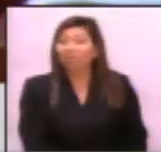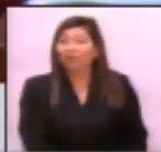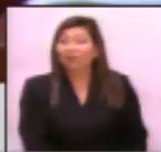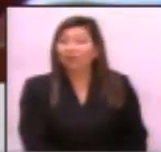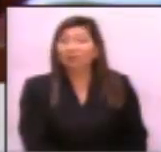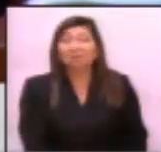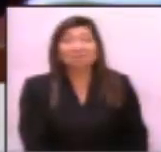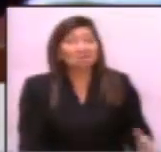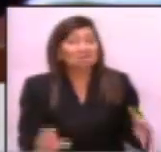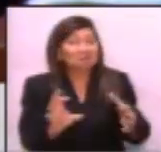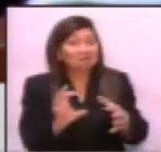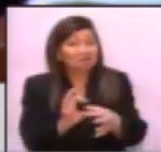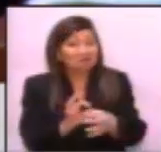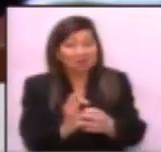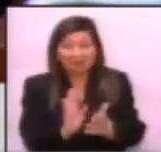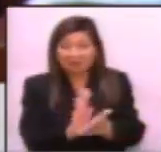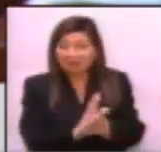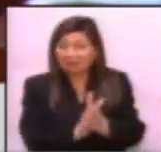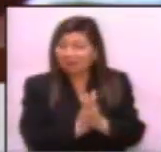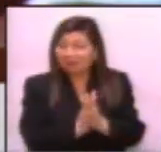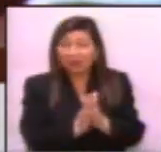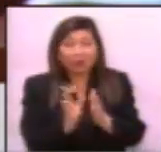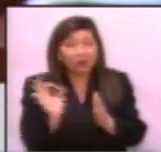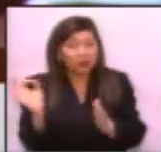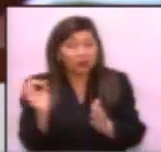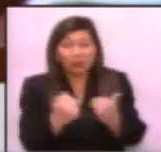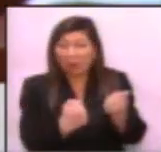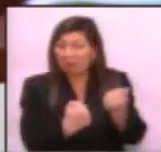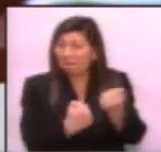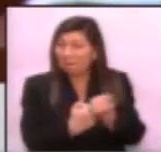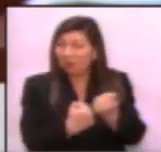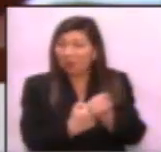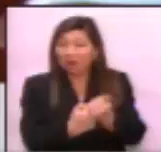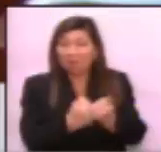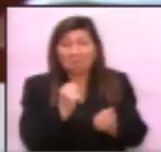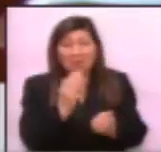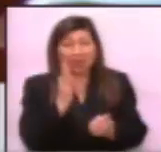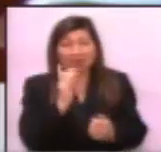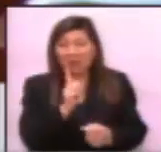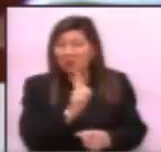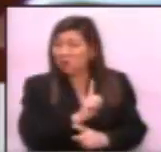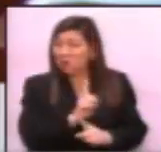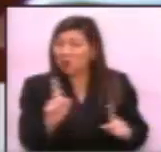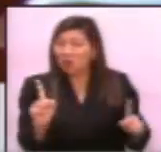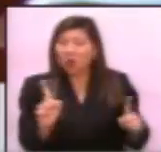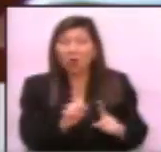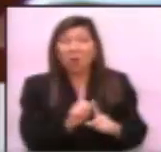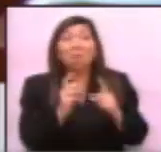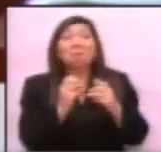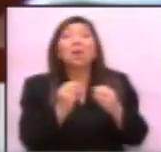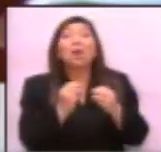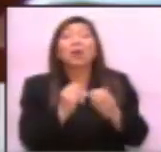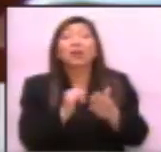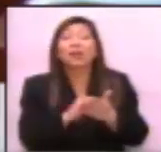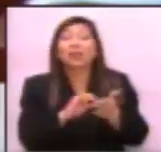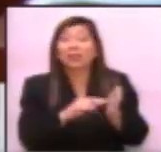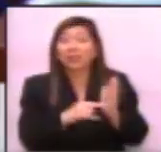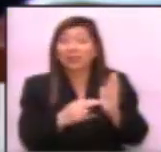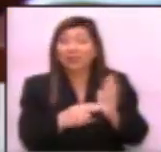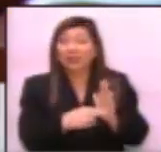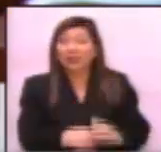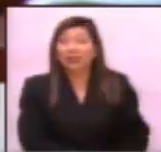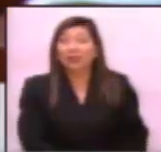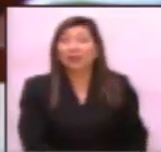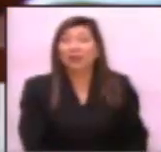ha hecho alianzas ni ha respaldado nunca a las dictaduras. Porque la dictadura significa,